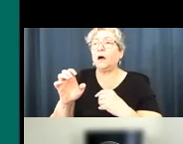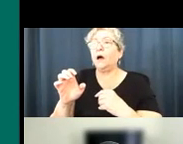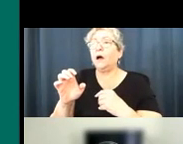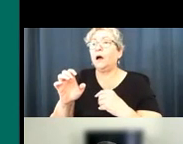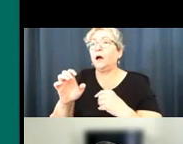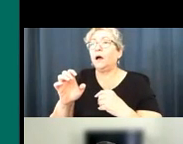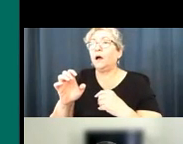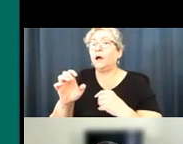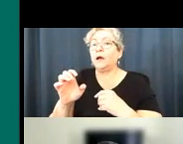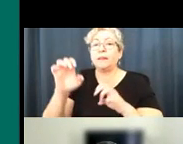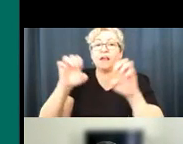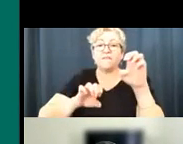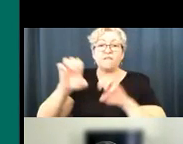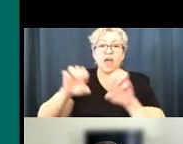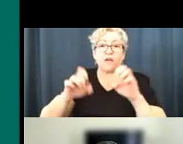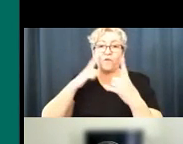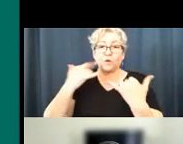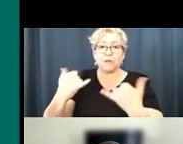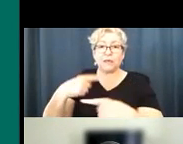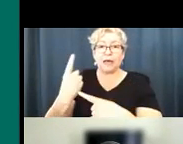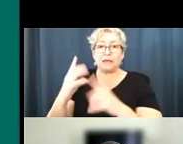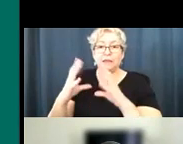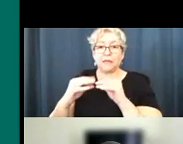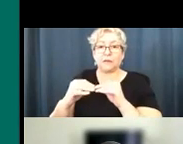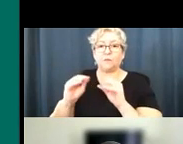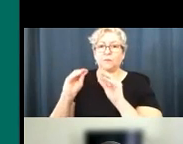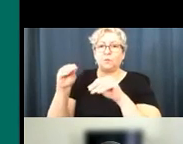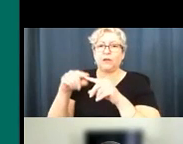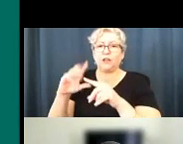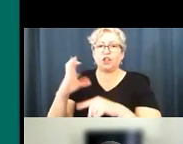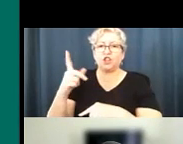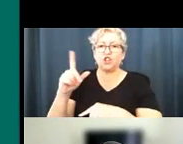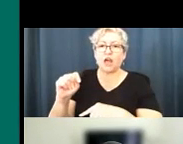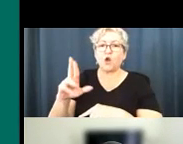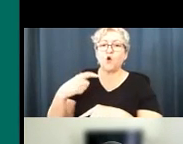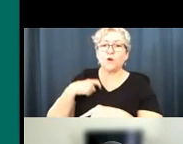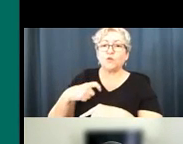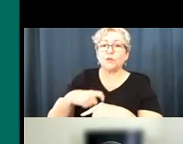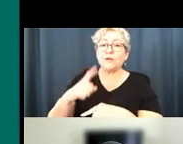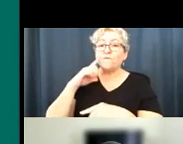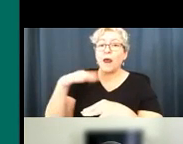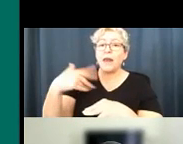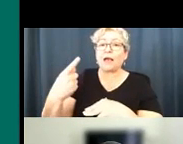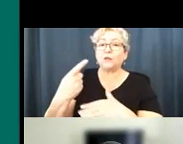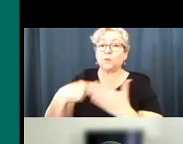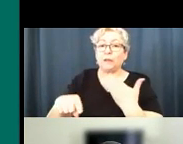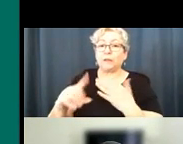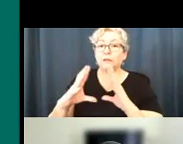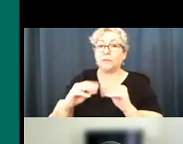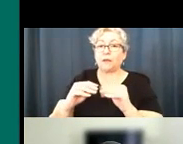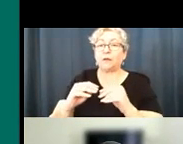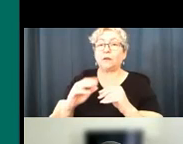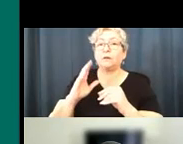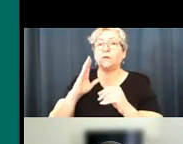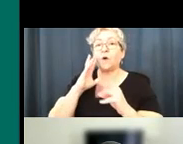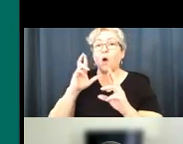The evaluation for la evaluación de la sesión del día de hoy que está en el chat el registro para la sesión